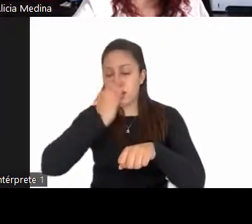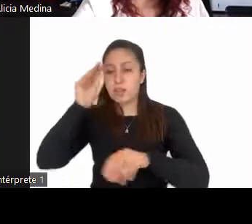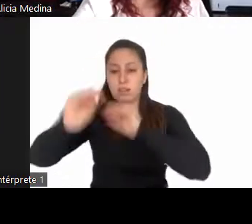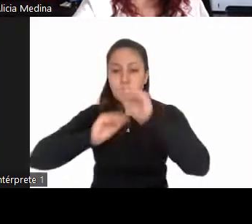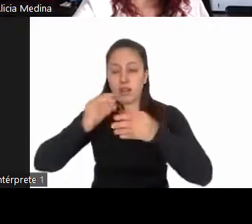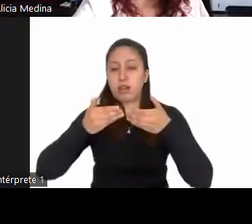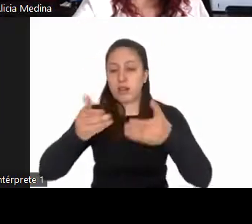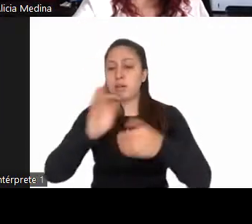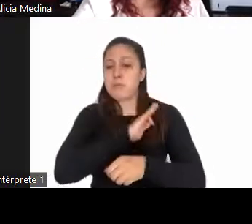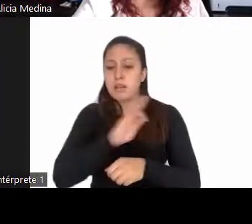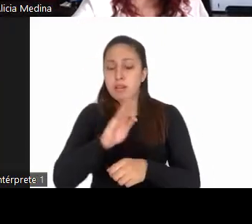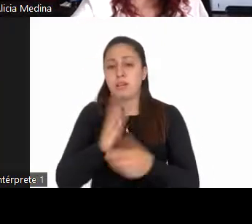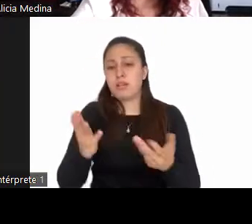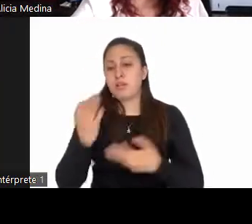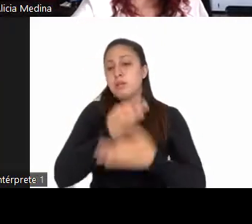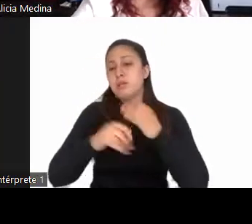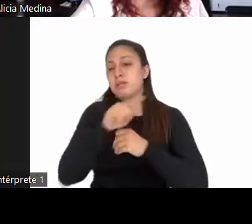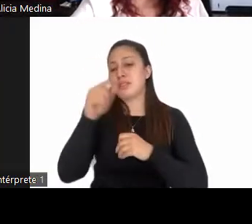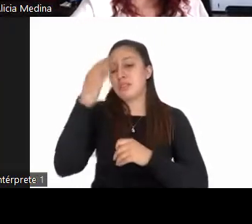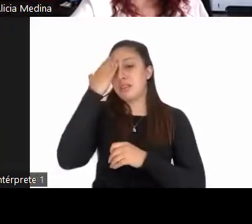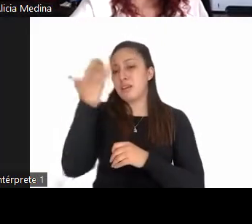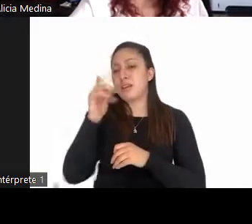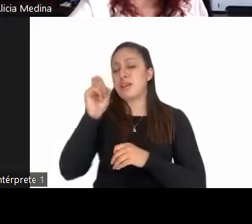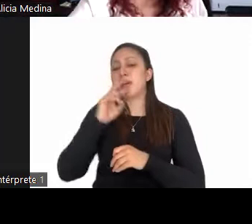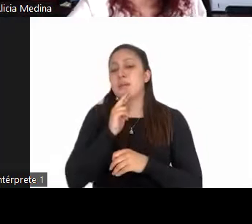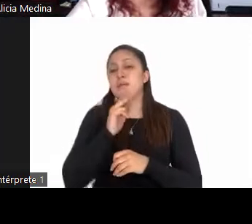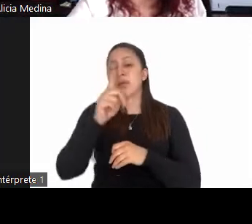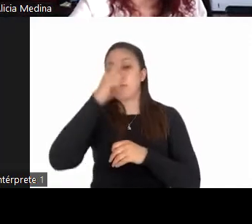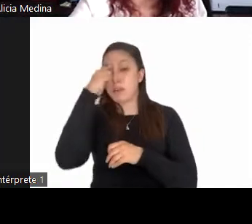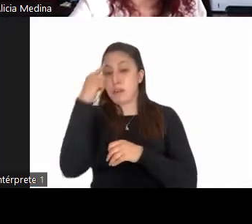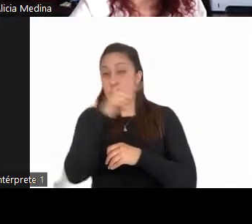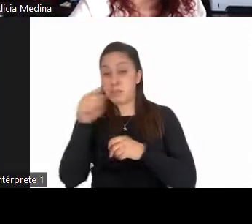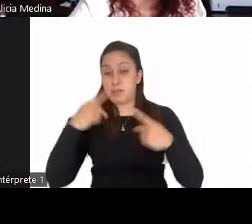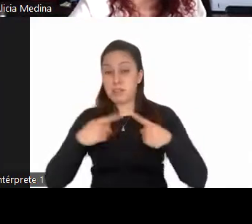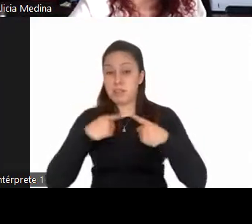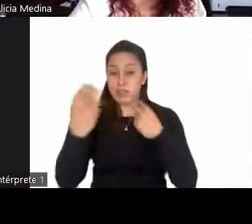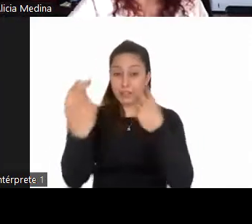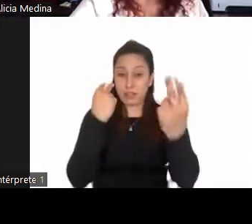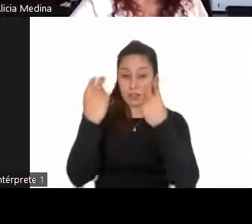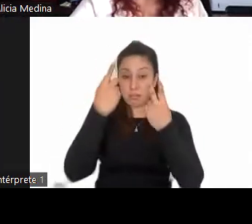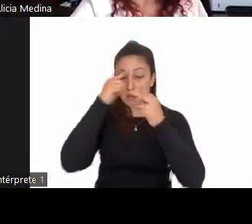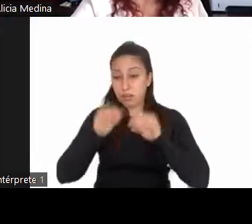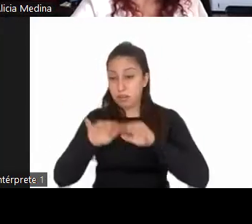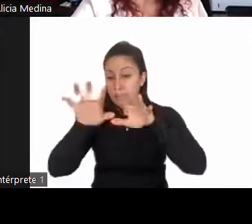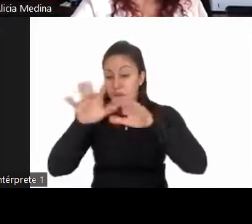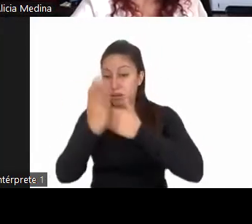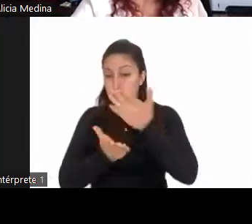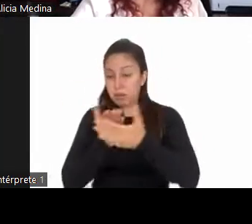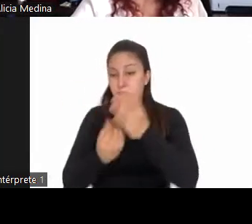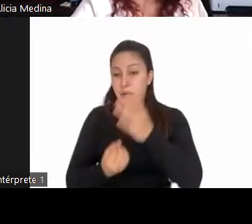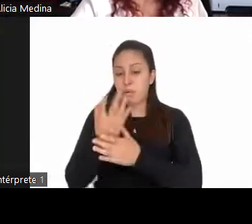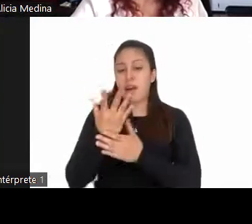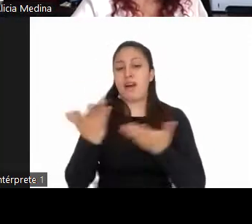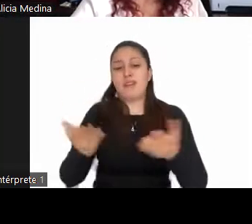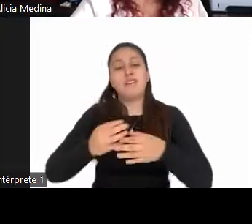Al final de cuentas, todos sabemos que la manera más efectiva de poder comunicar al ciudadano una propuesta política, pues definitivamente